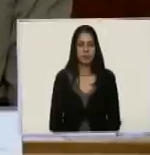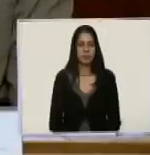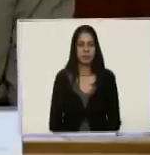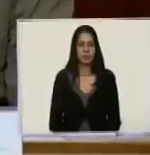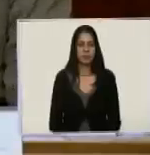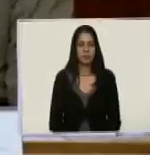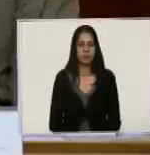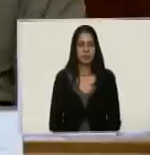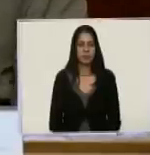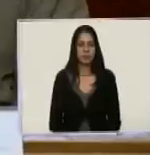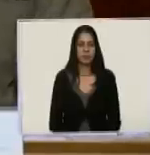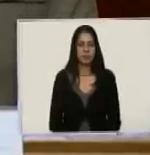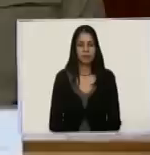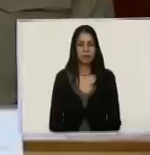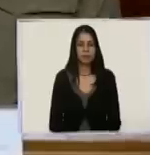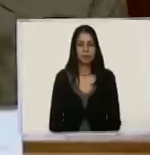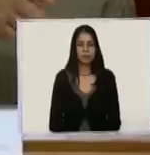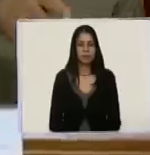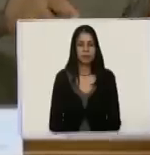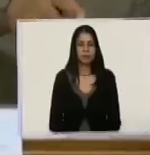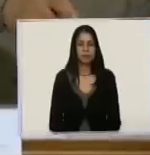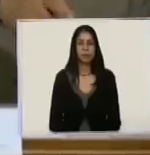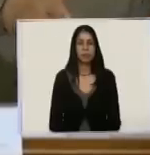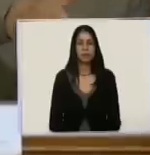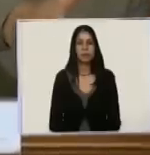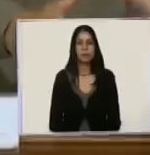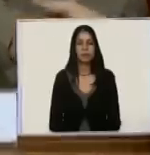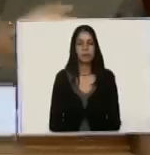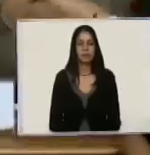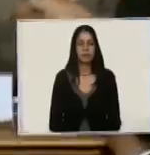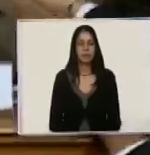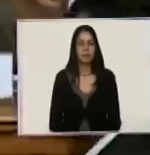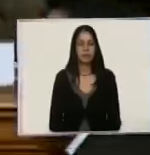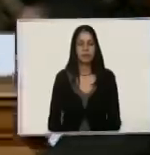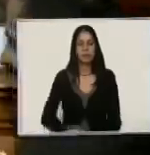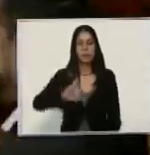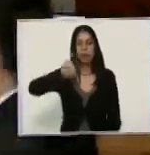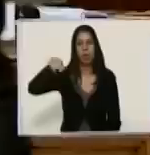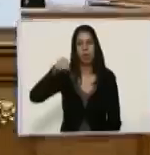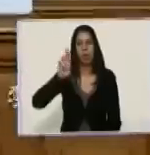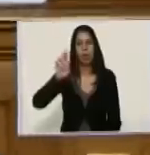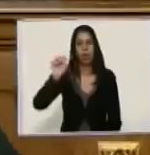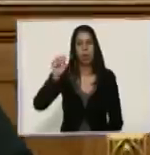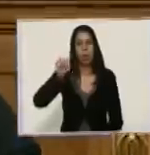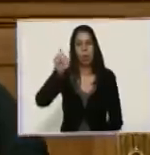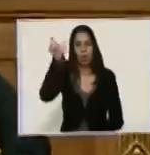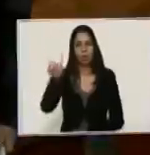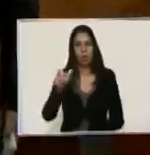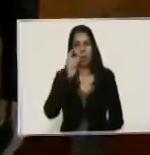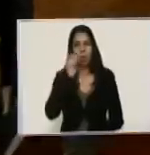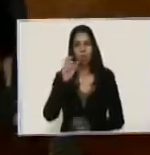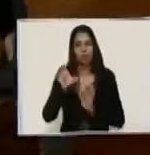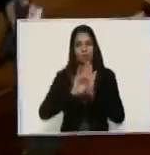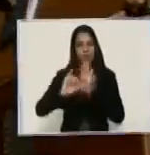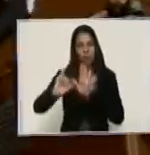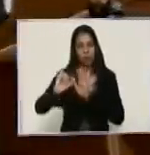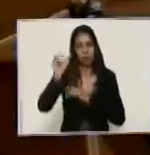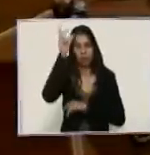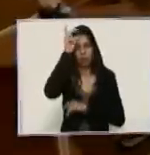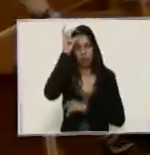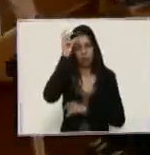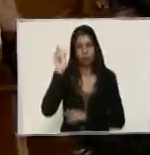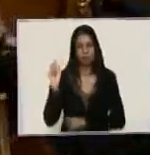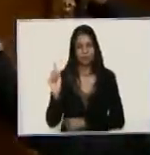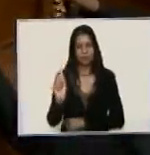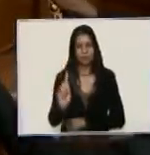el constituyente Juan Simón Primera sube a la tribuna de oradores y a través de las cámaras de ANTV podemos observar cómo saluda a